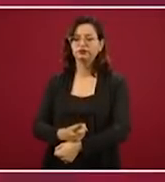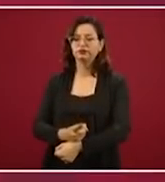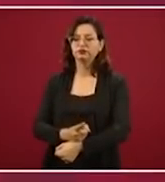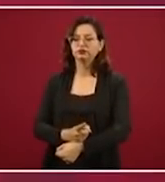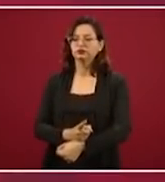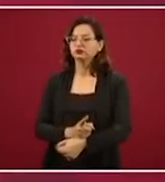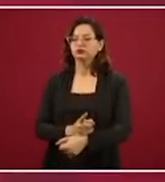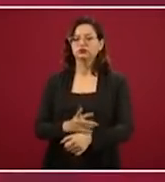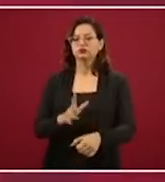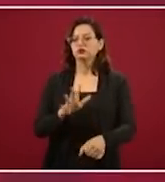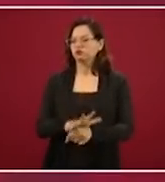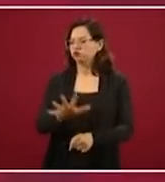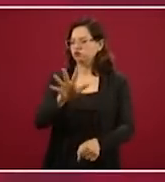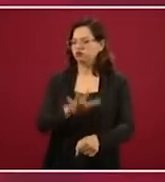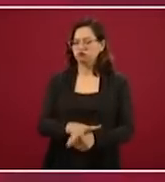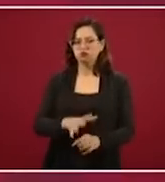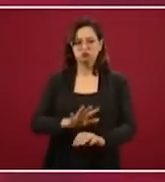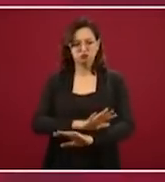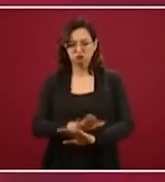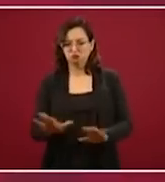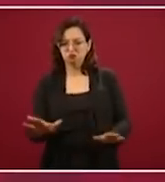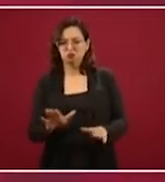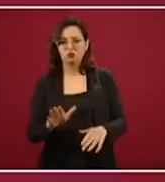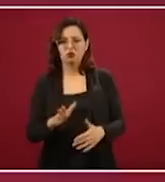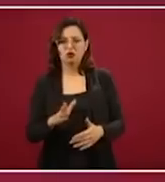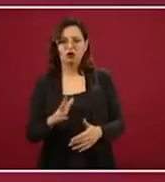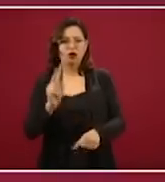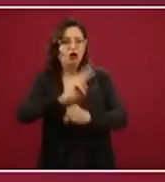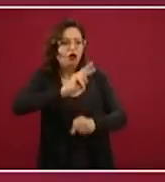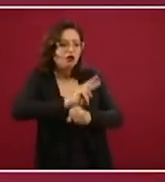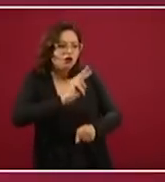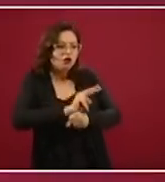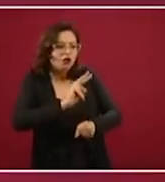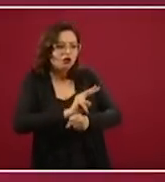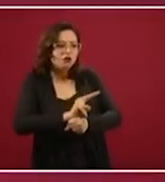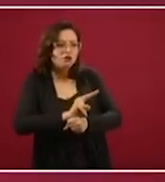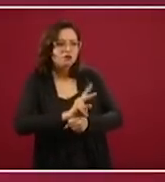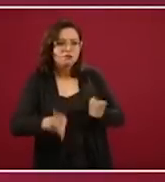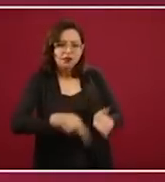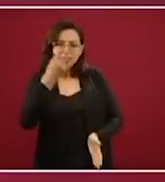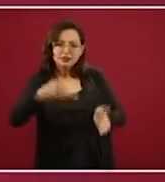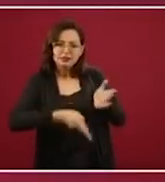ya no sea molestado y no sea extorsionado.